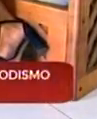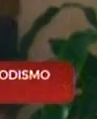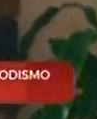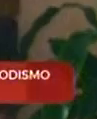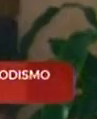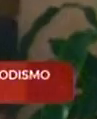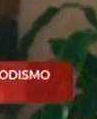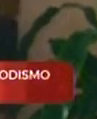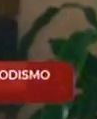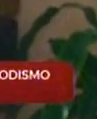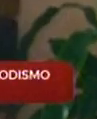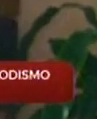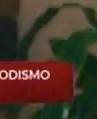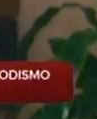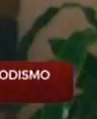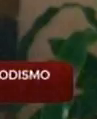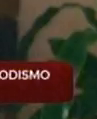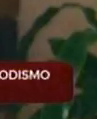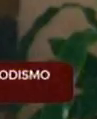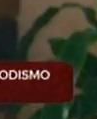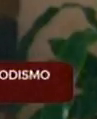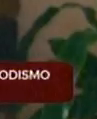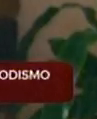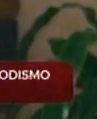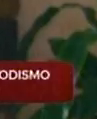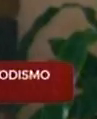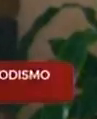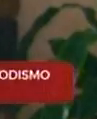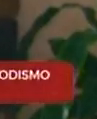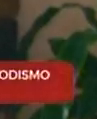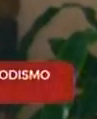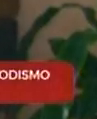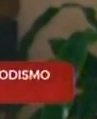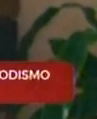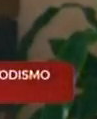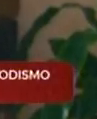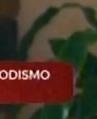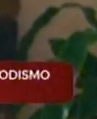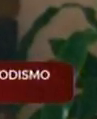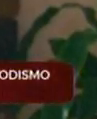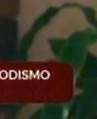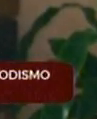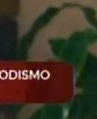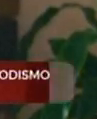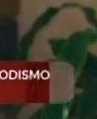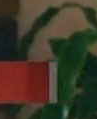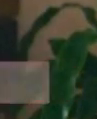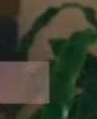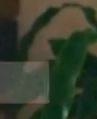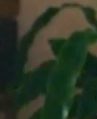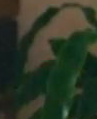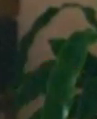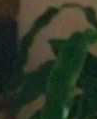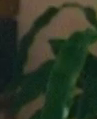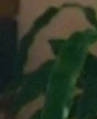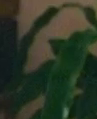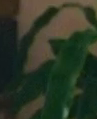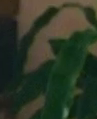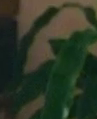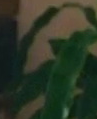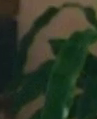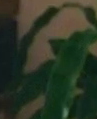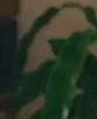70, tenía 5 o 6 años y ya empiezo a vivir los acontecimientos históricos que hoy cuando